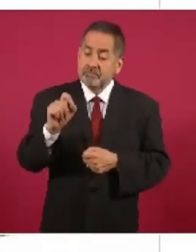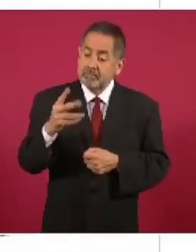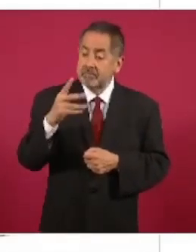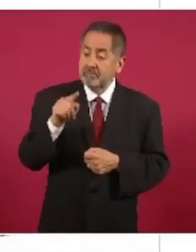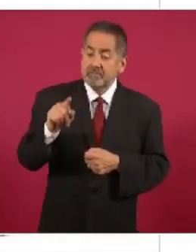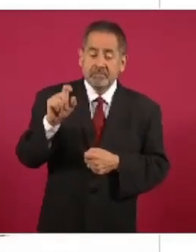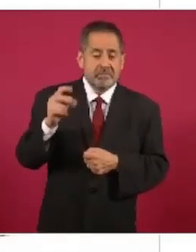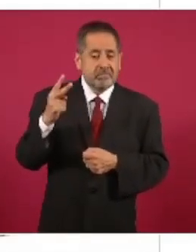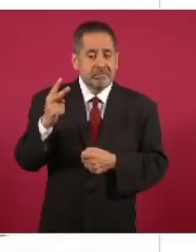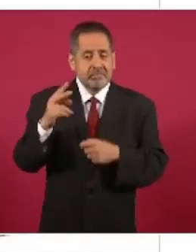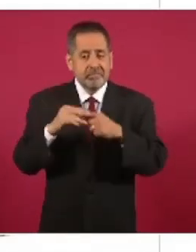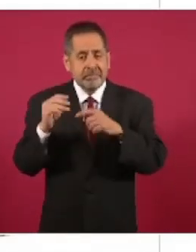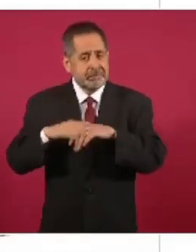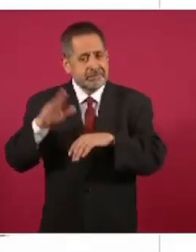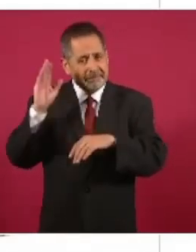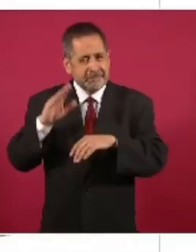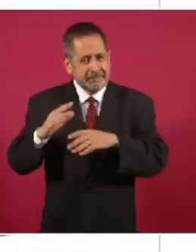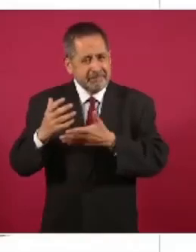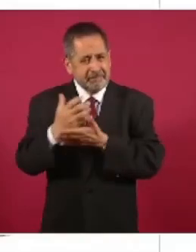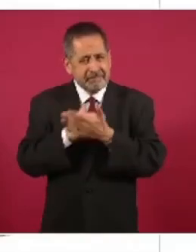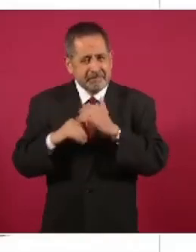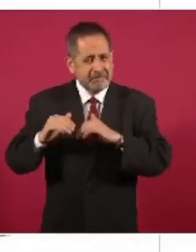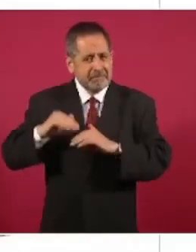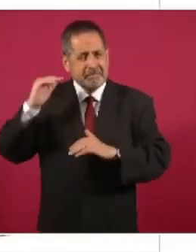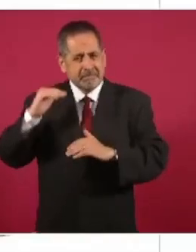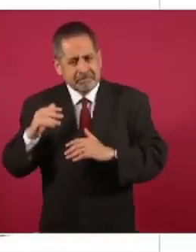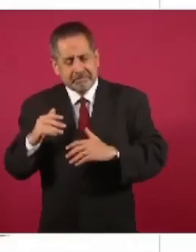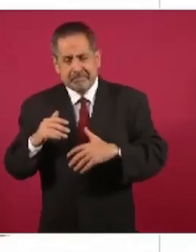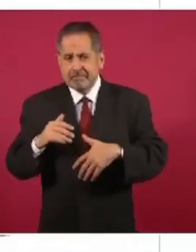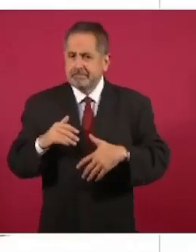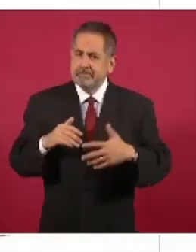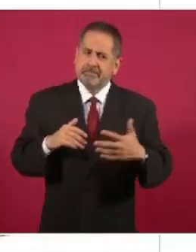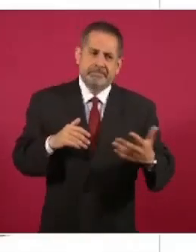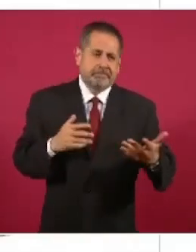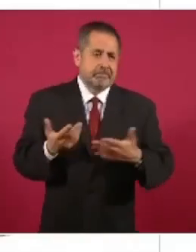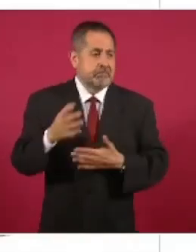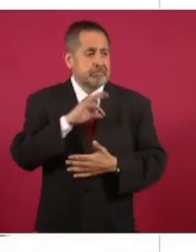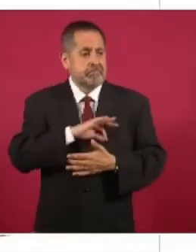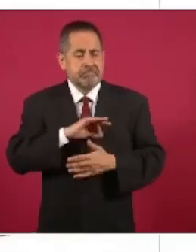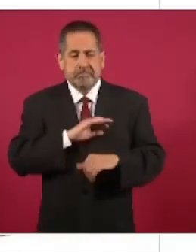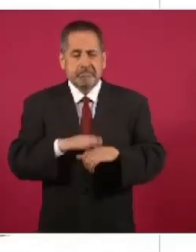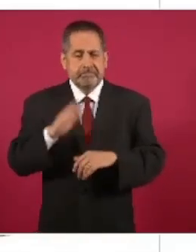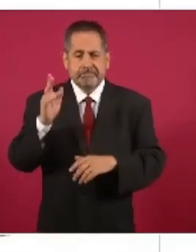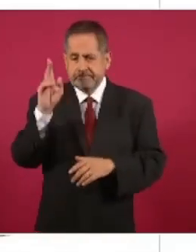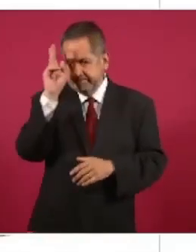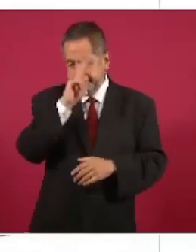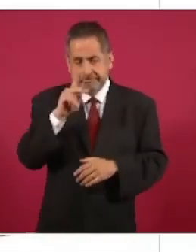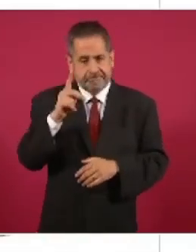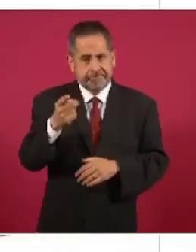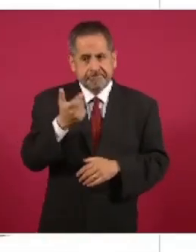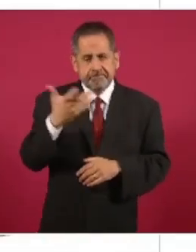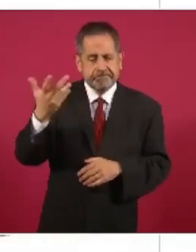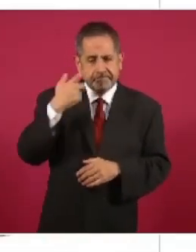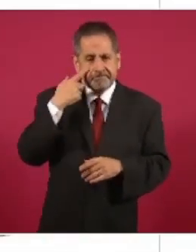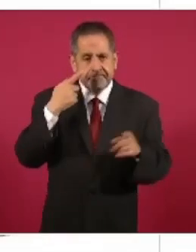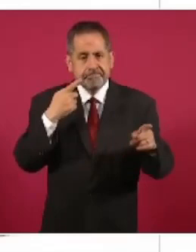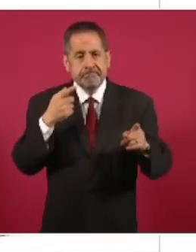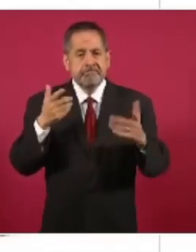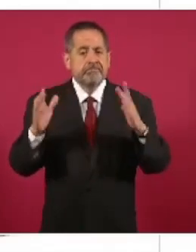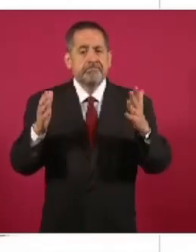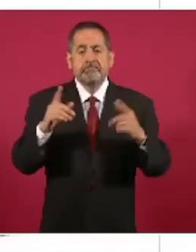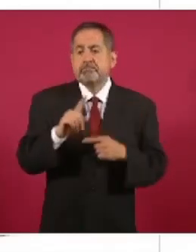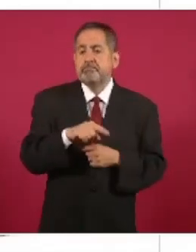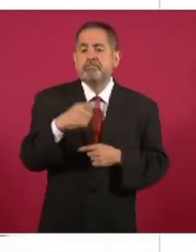4 pesos 22 centavos de más. Ese es el margen que está teniendo esta gasolinera, por eso el precio tan alto comparado con los